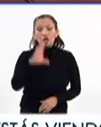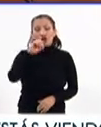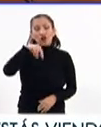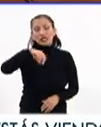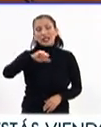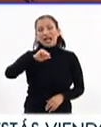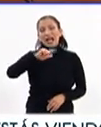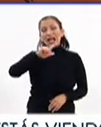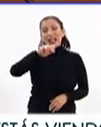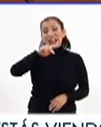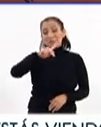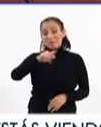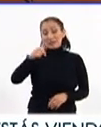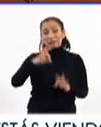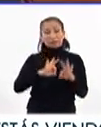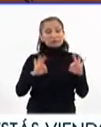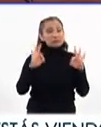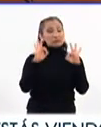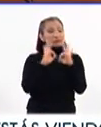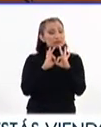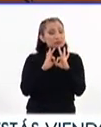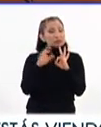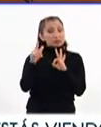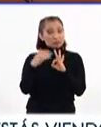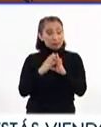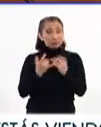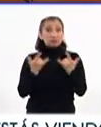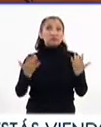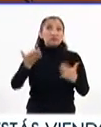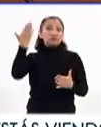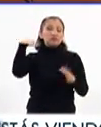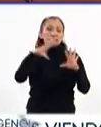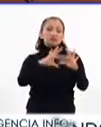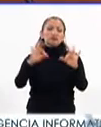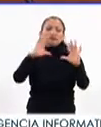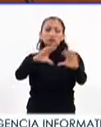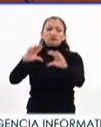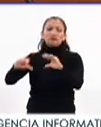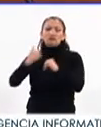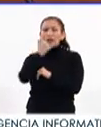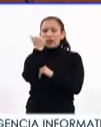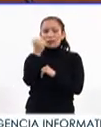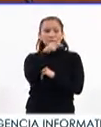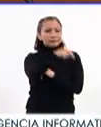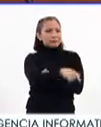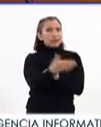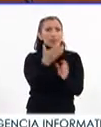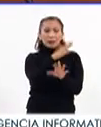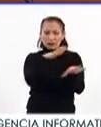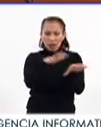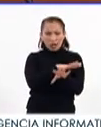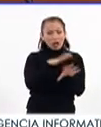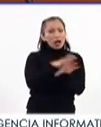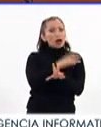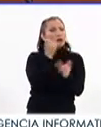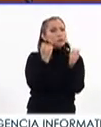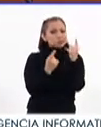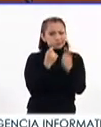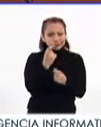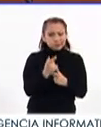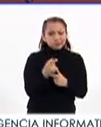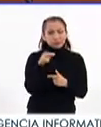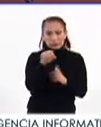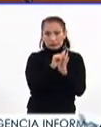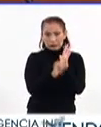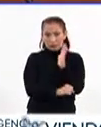CONALEP ha tenido una importancia trascendental en la formación de los alumnos. Ha tenido modificaciones en